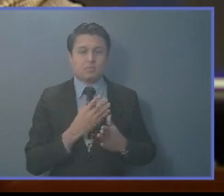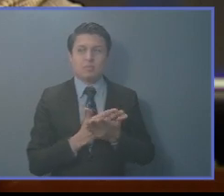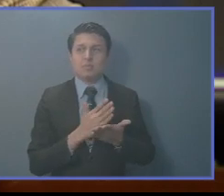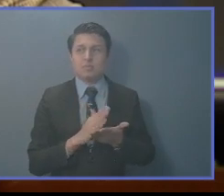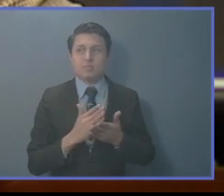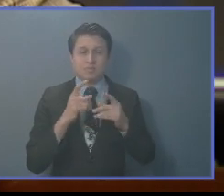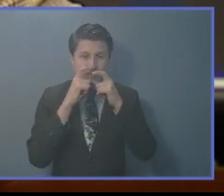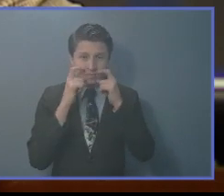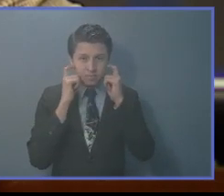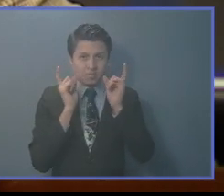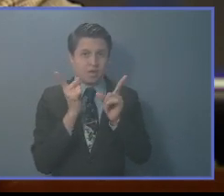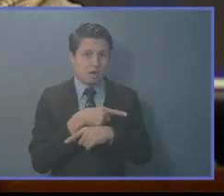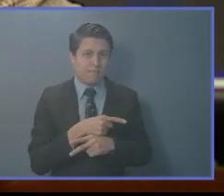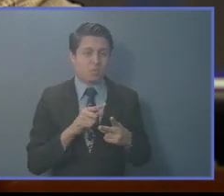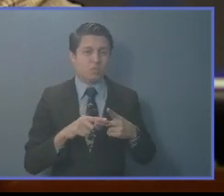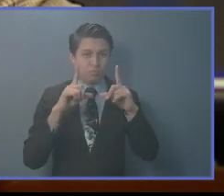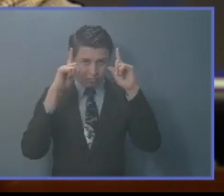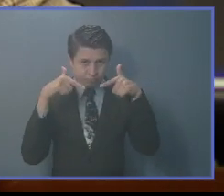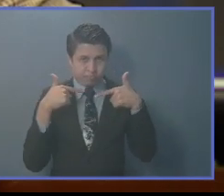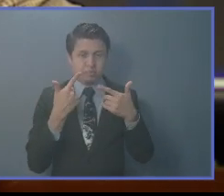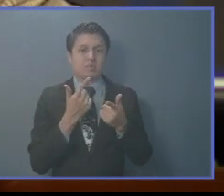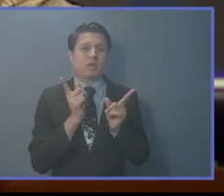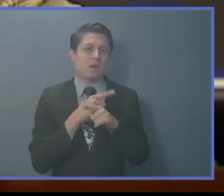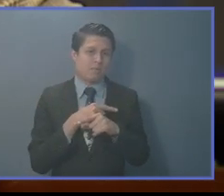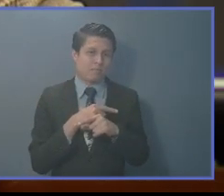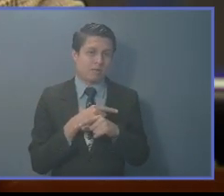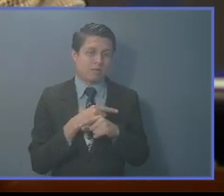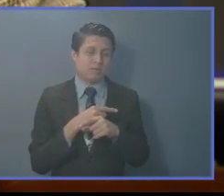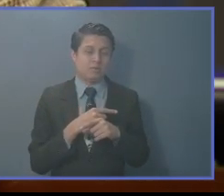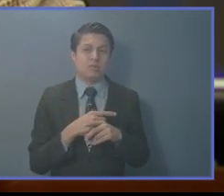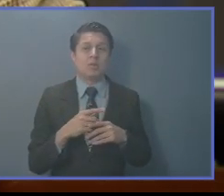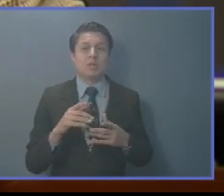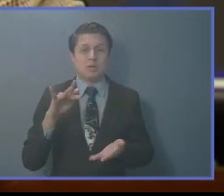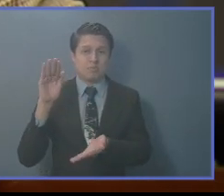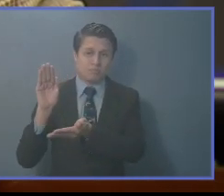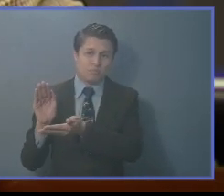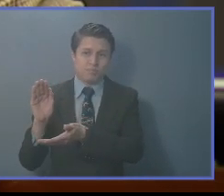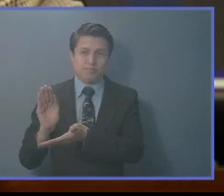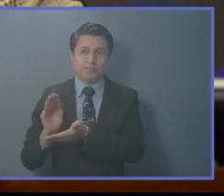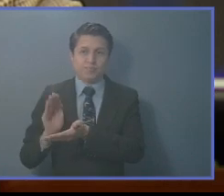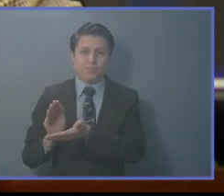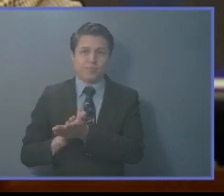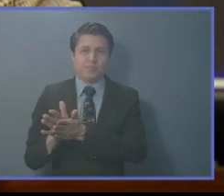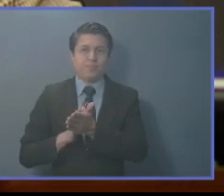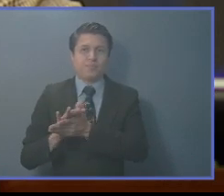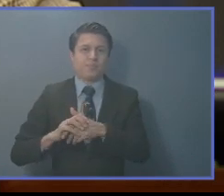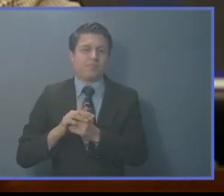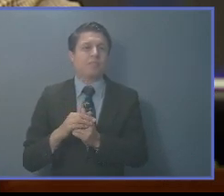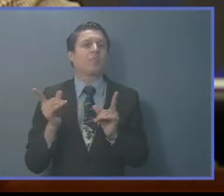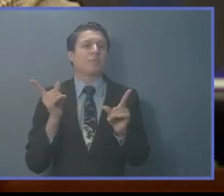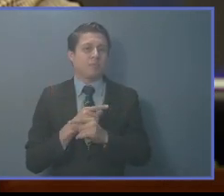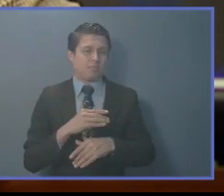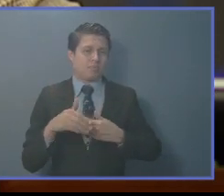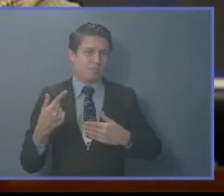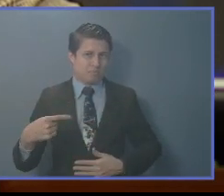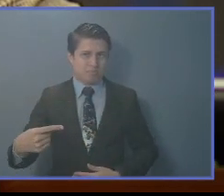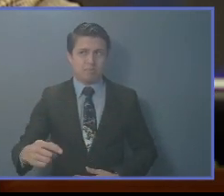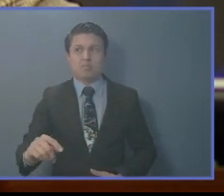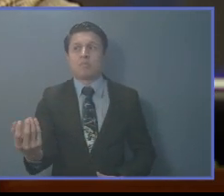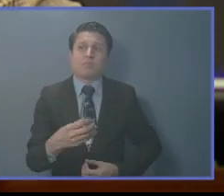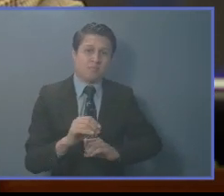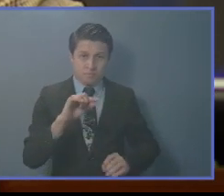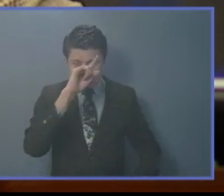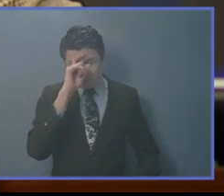de mascarilla, lavado de manos, uso de alcohol gel. 11. Las estaciones de trabajo deberán estar separadas entre